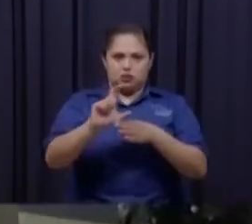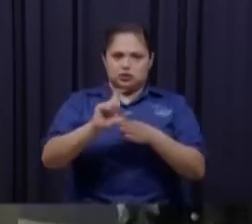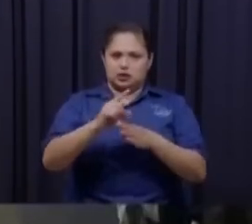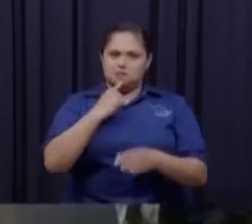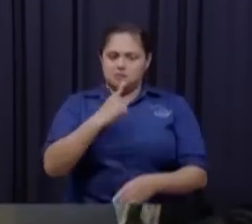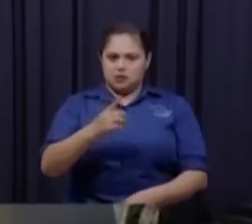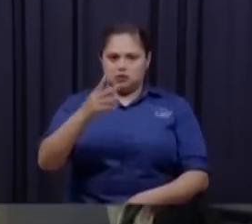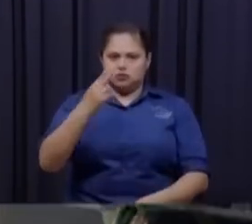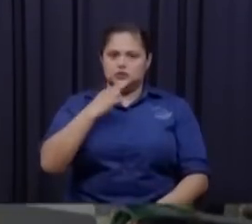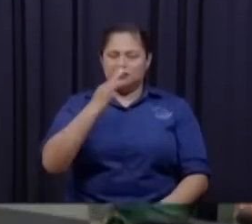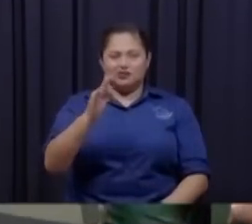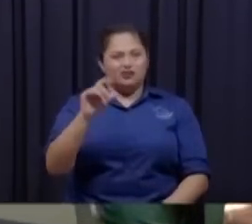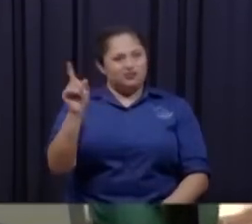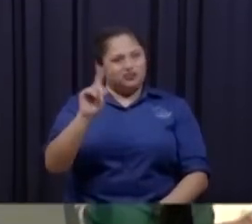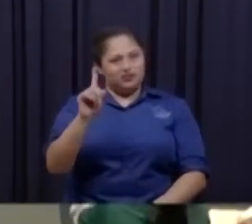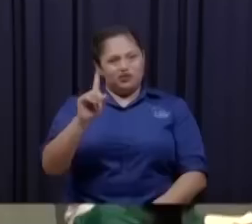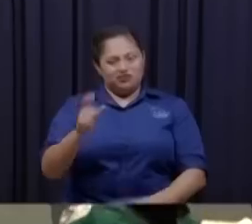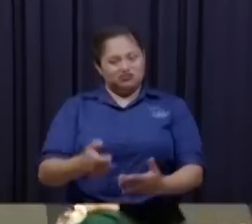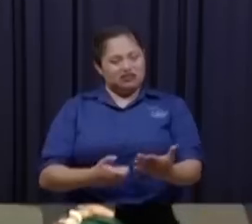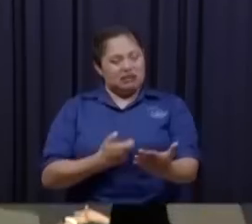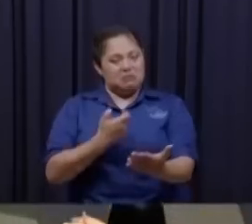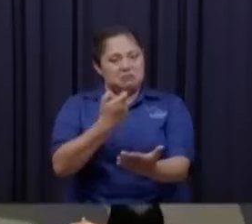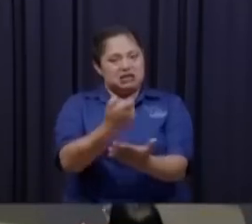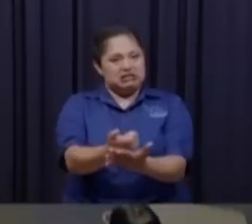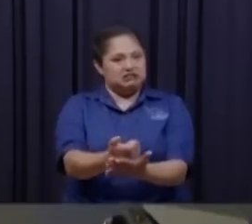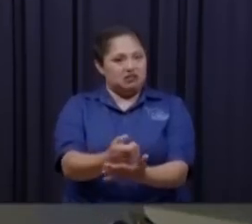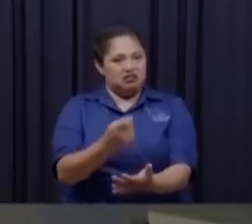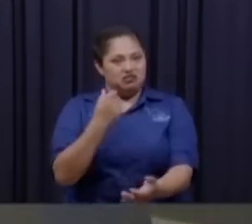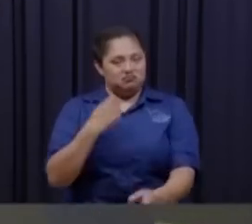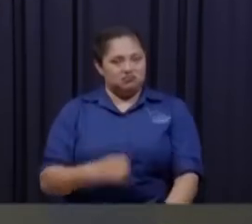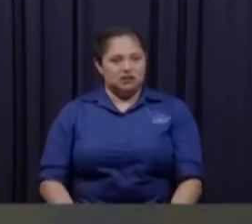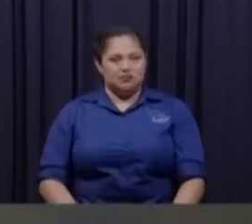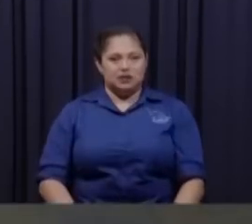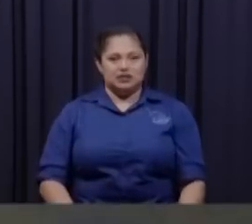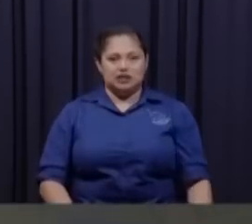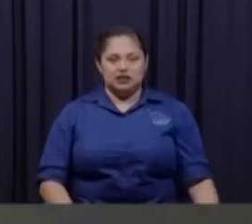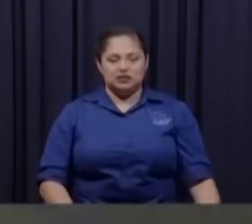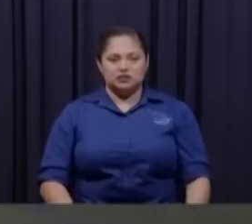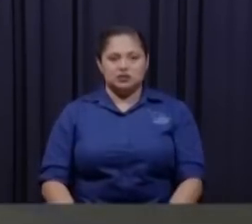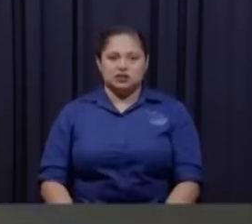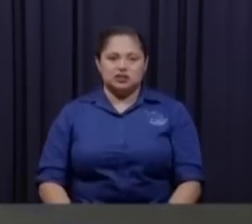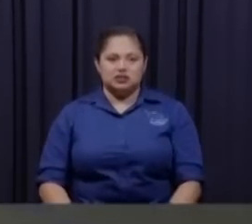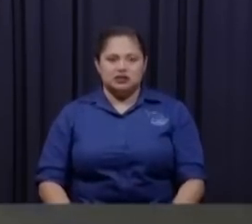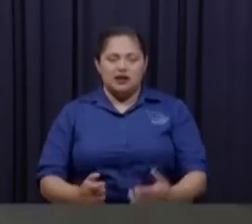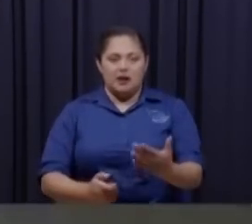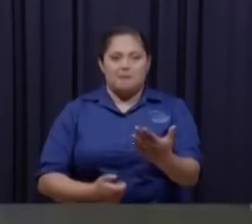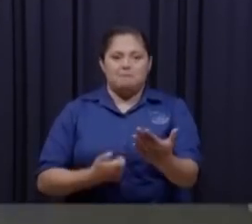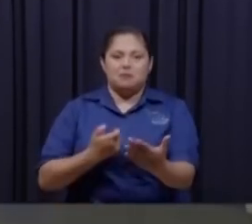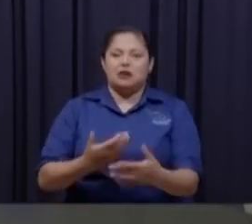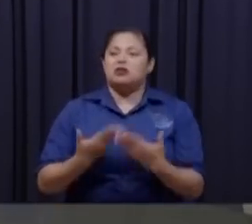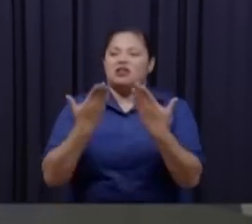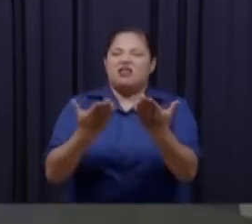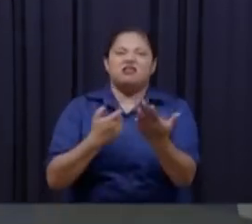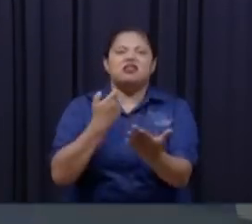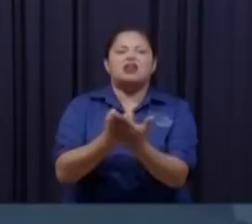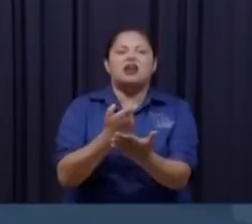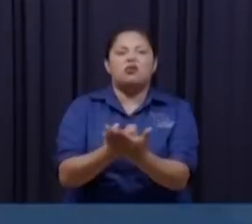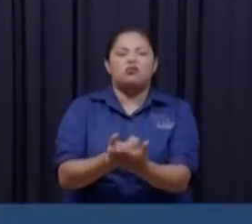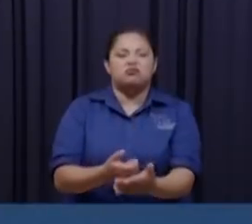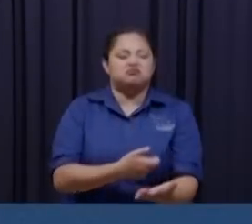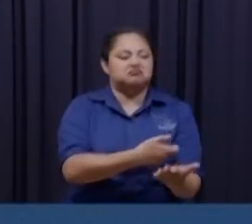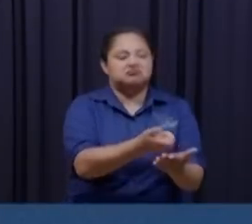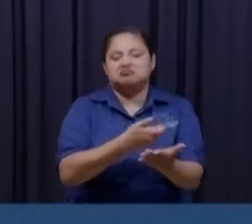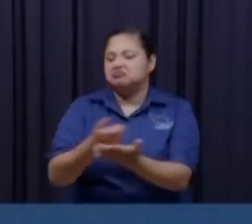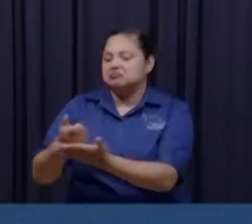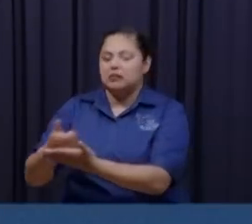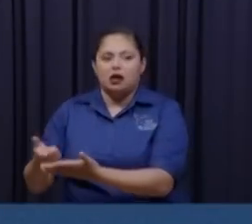no a los prestamistas, usureros, agiotistas, hermano, que sobre todo siendo hermanos, no es